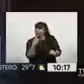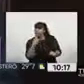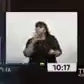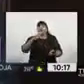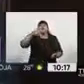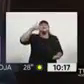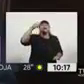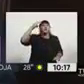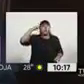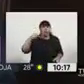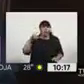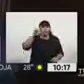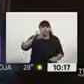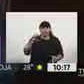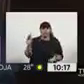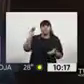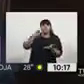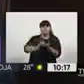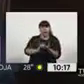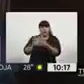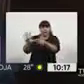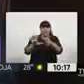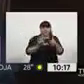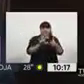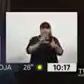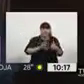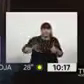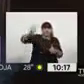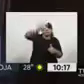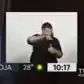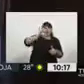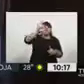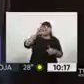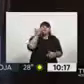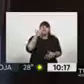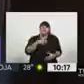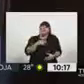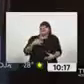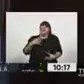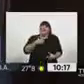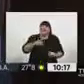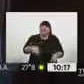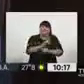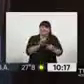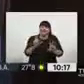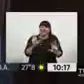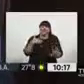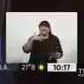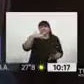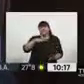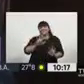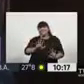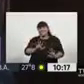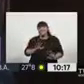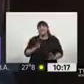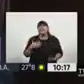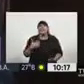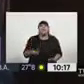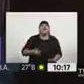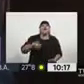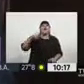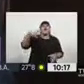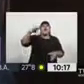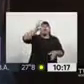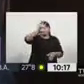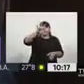a nueve universidades más, seis de ellas del interior, claro, no empezaron las clases, y seis de ellas